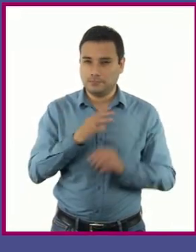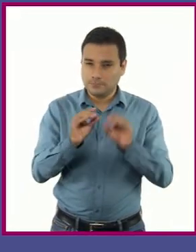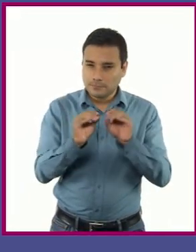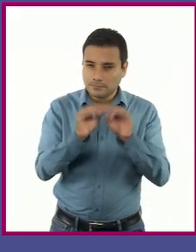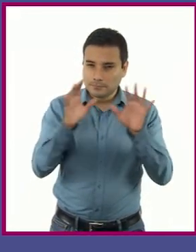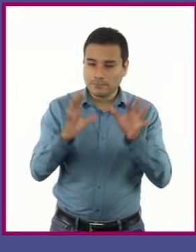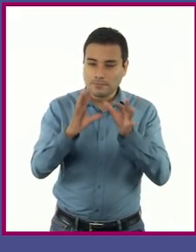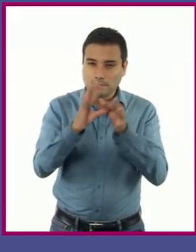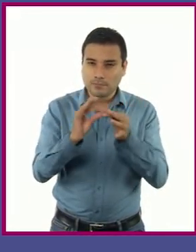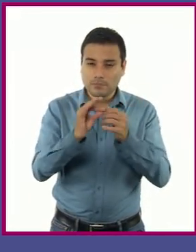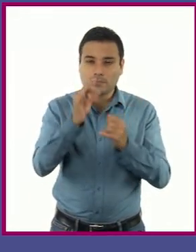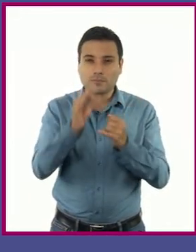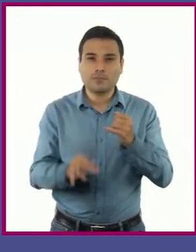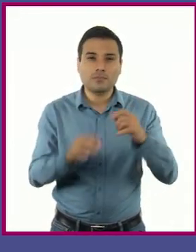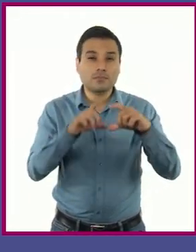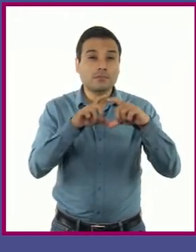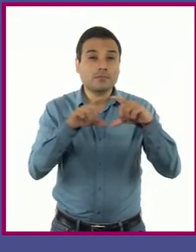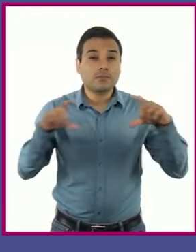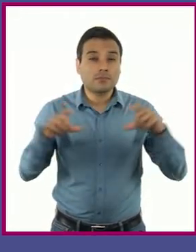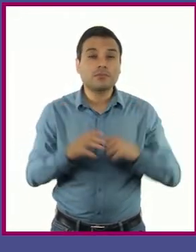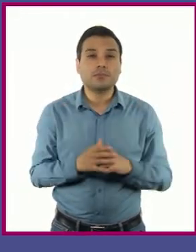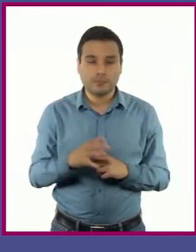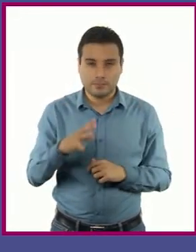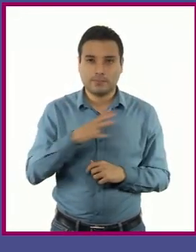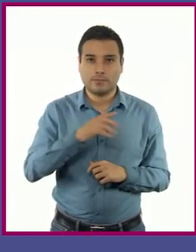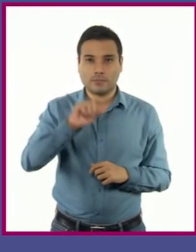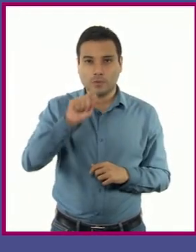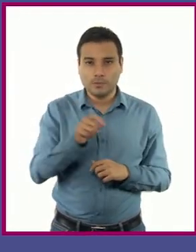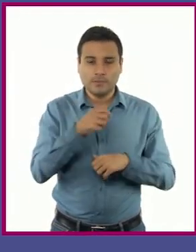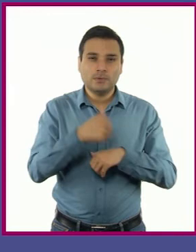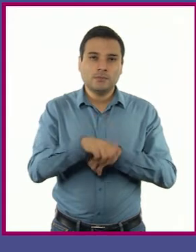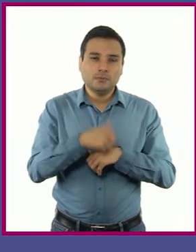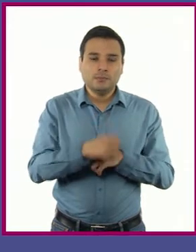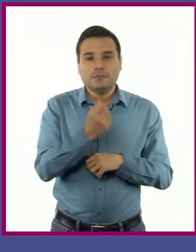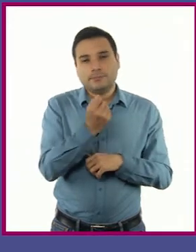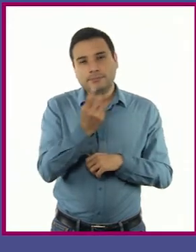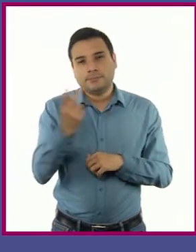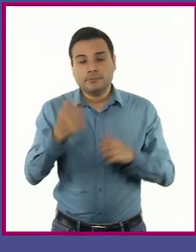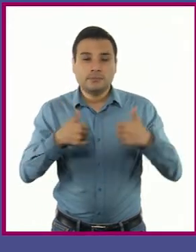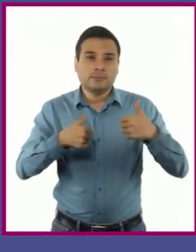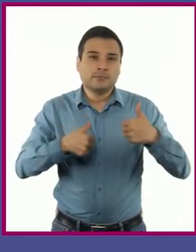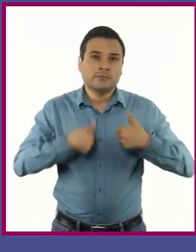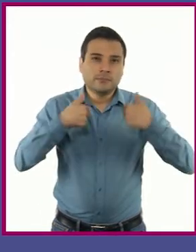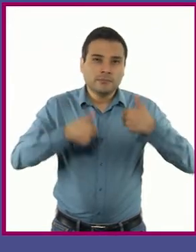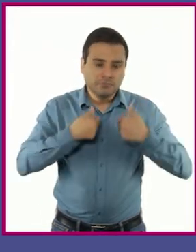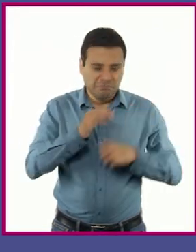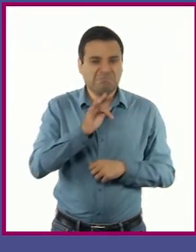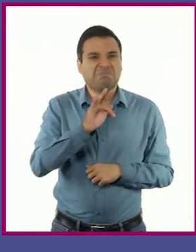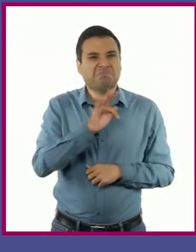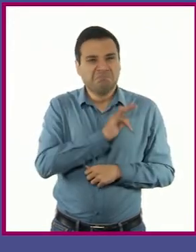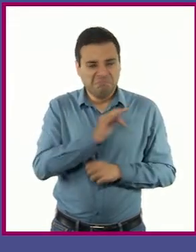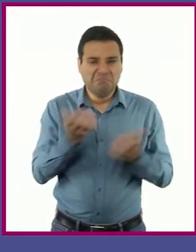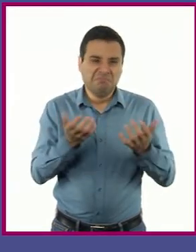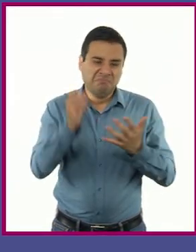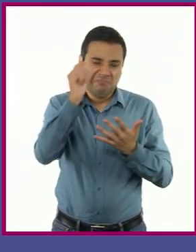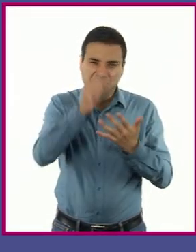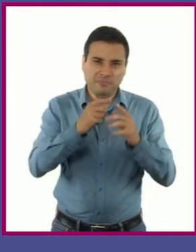penúltimo párrafo tenemos comas de enumeración, que enlista lo que los jóvenes tienen que hacer según el